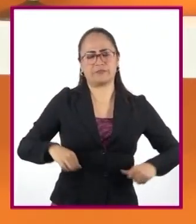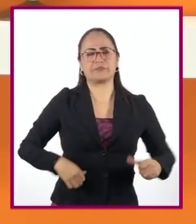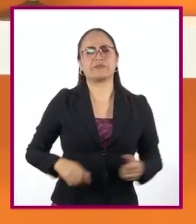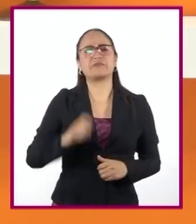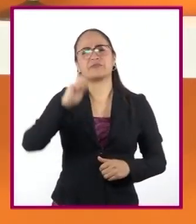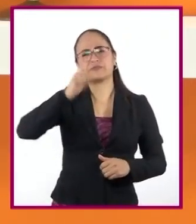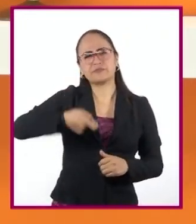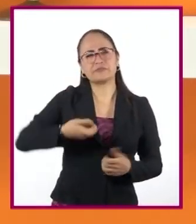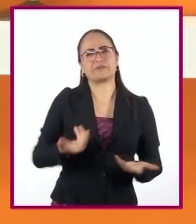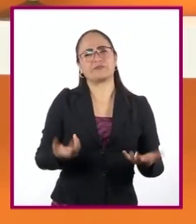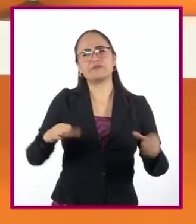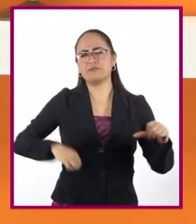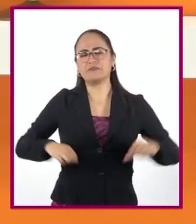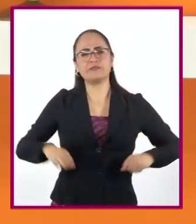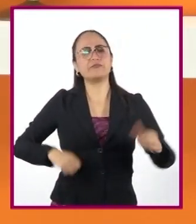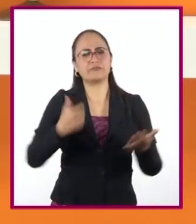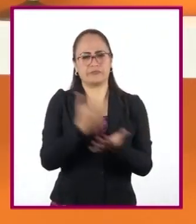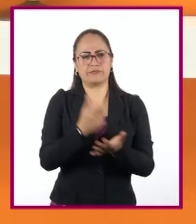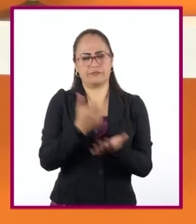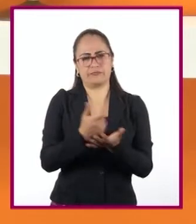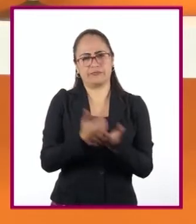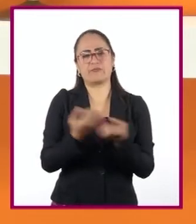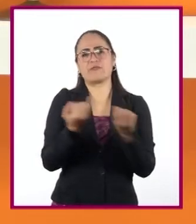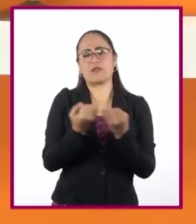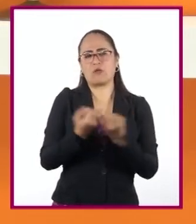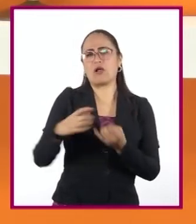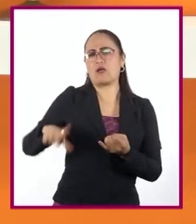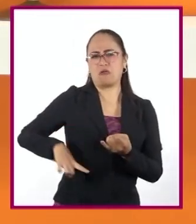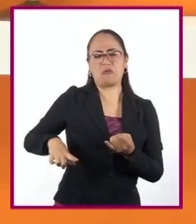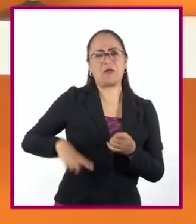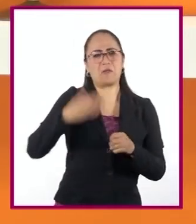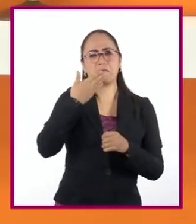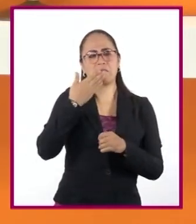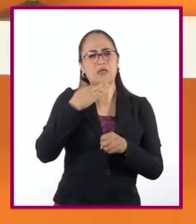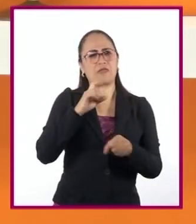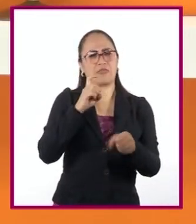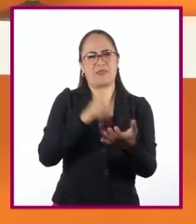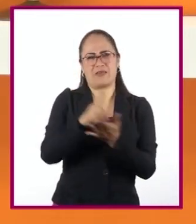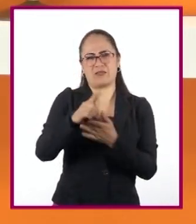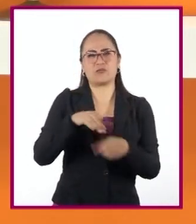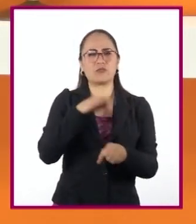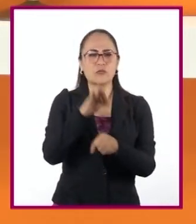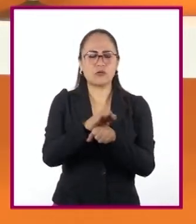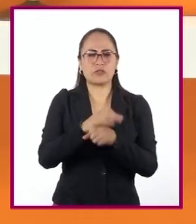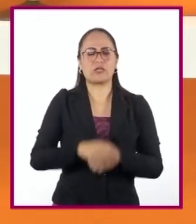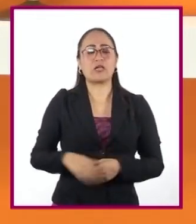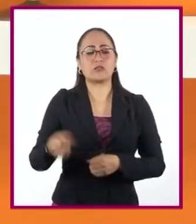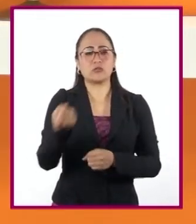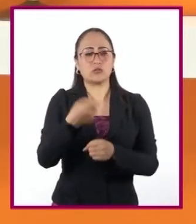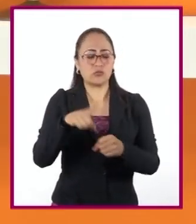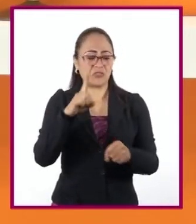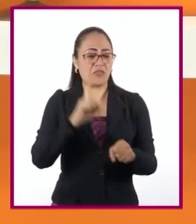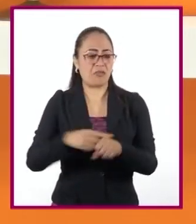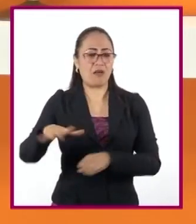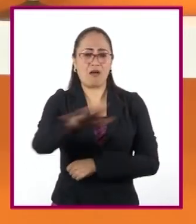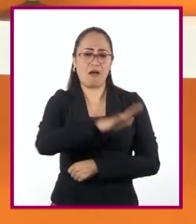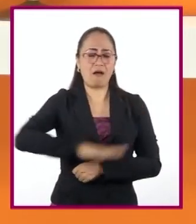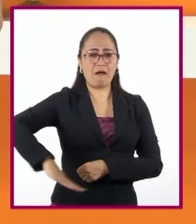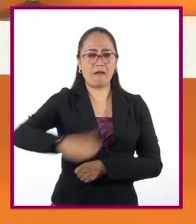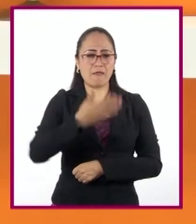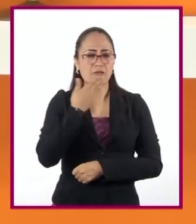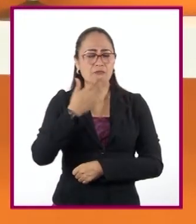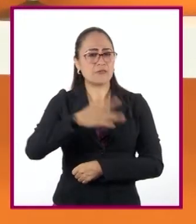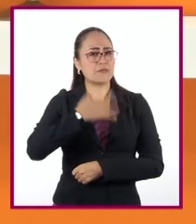actividades económicas y el gobierno garantizaba sus derechos. El bienestar de una sociedad estaba ligada al desarrollo